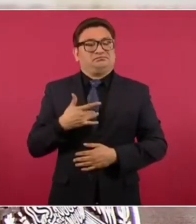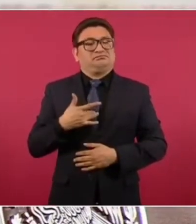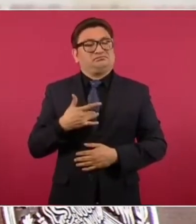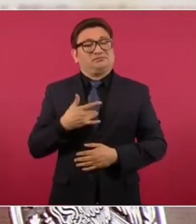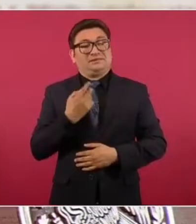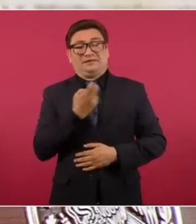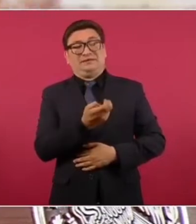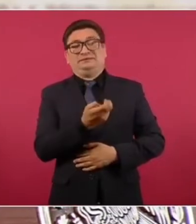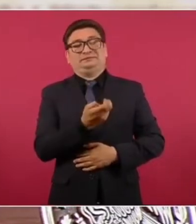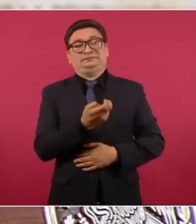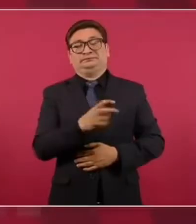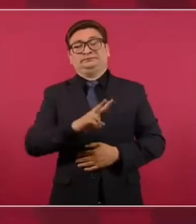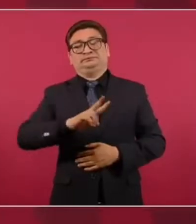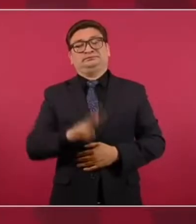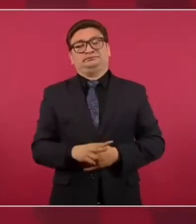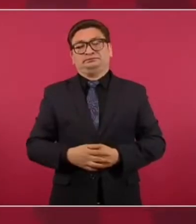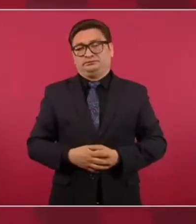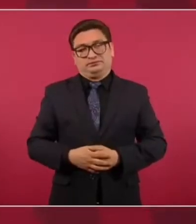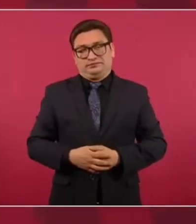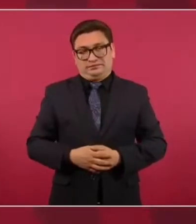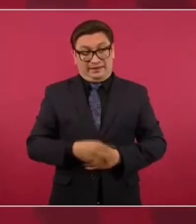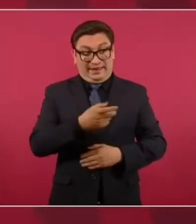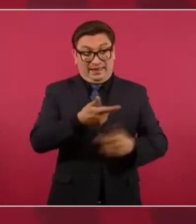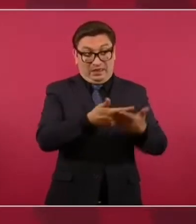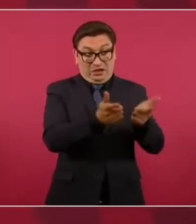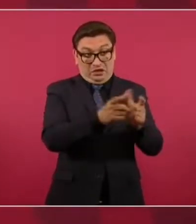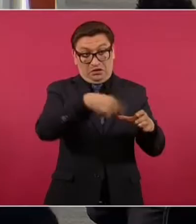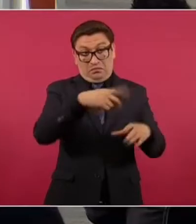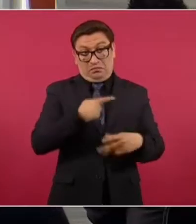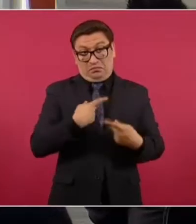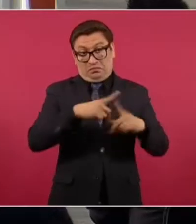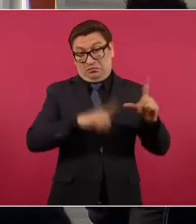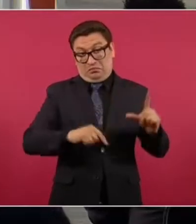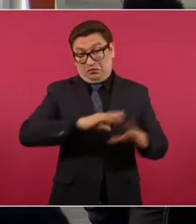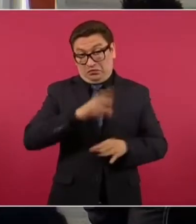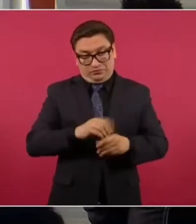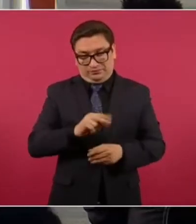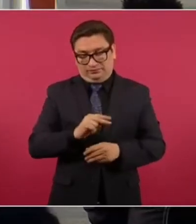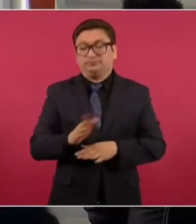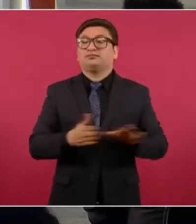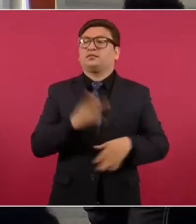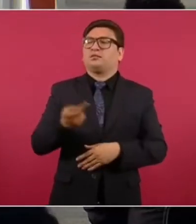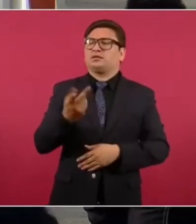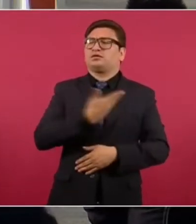eso no es todo México. Cambiando de tema rápido, para comentarle un caso que ha sido muy